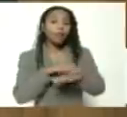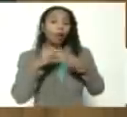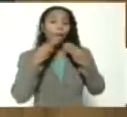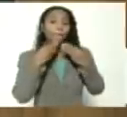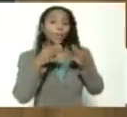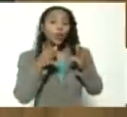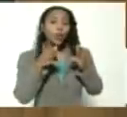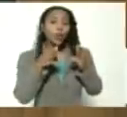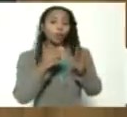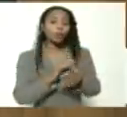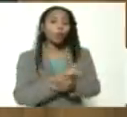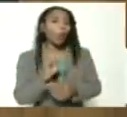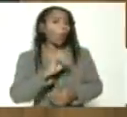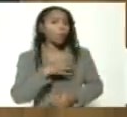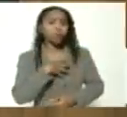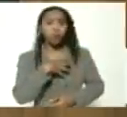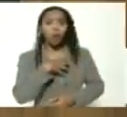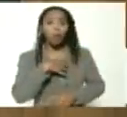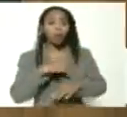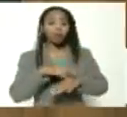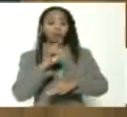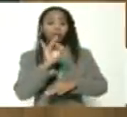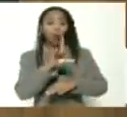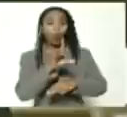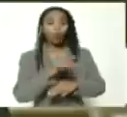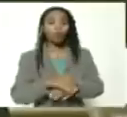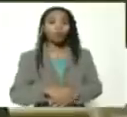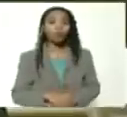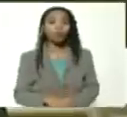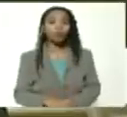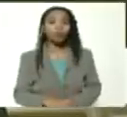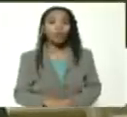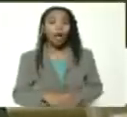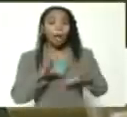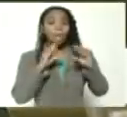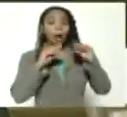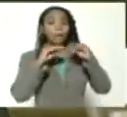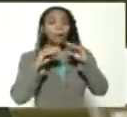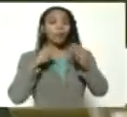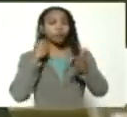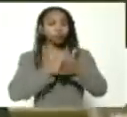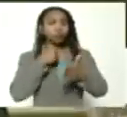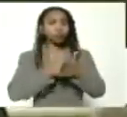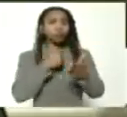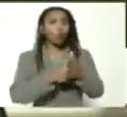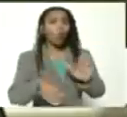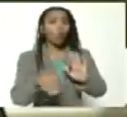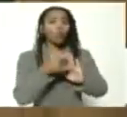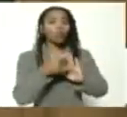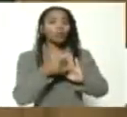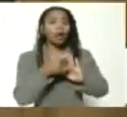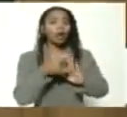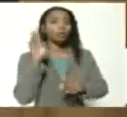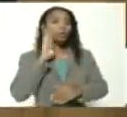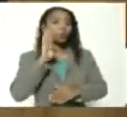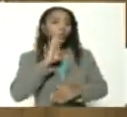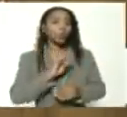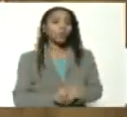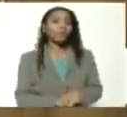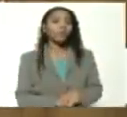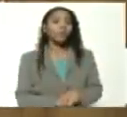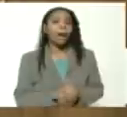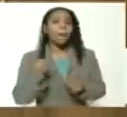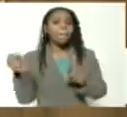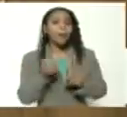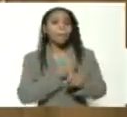Público, no podíamos dejar de hablar de la lucha contra la corrupción, un